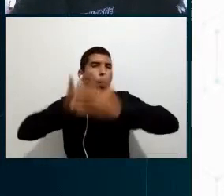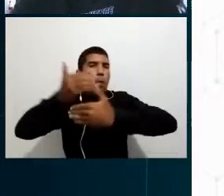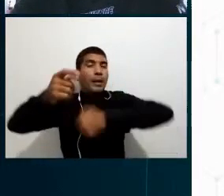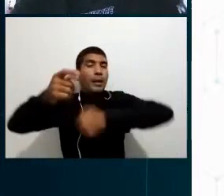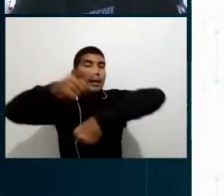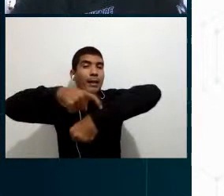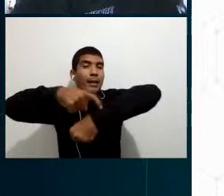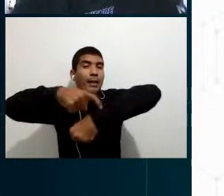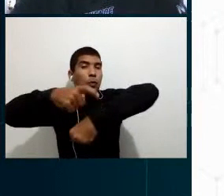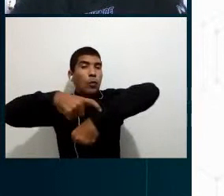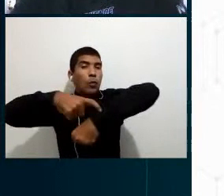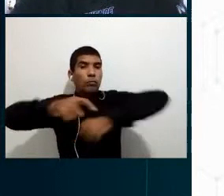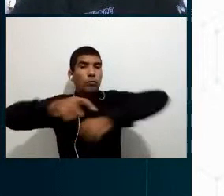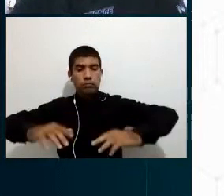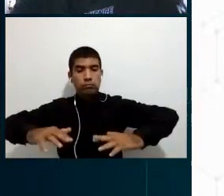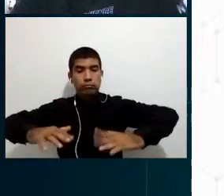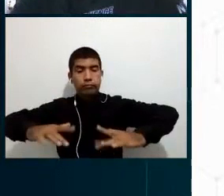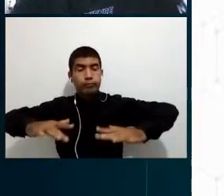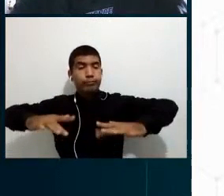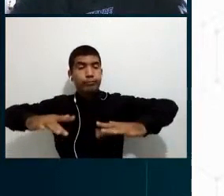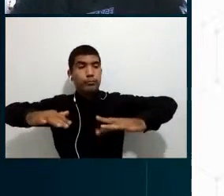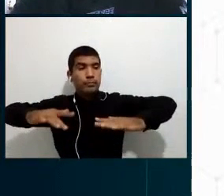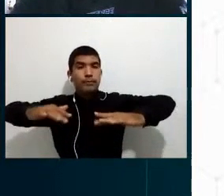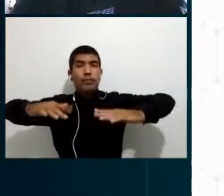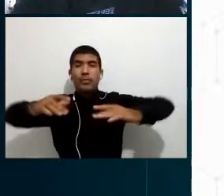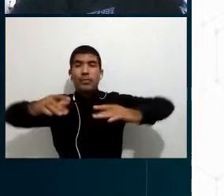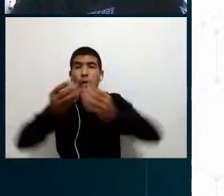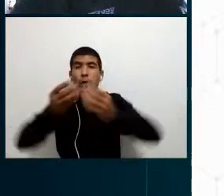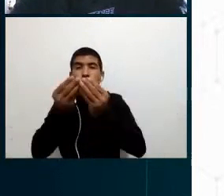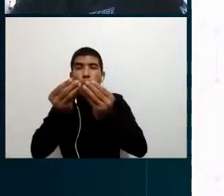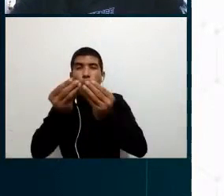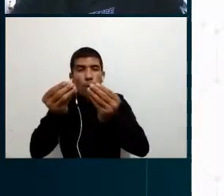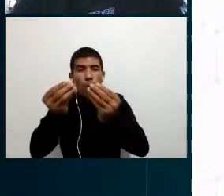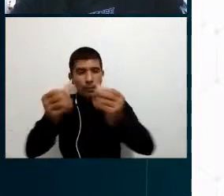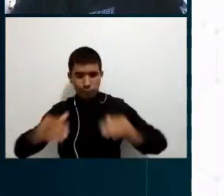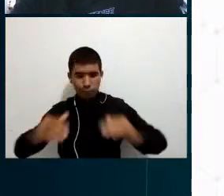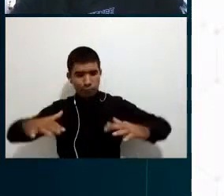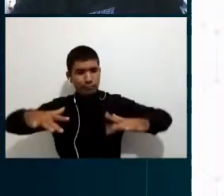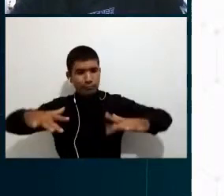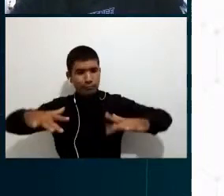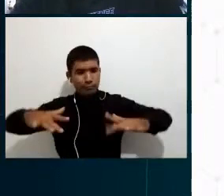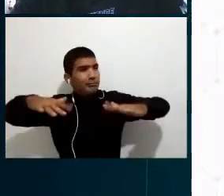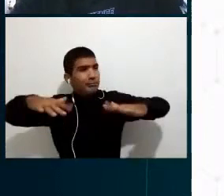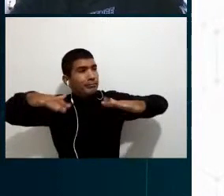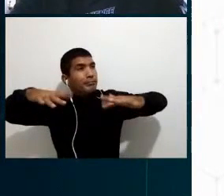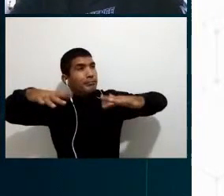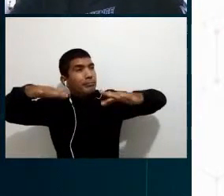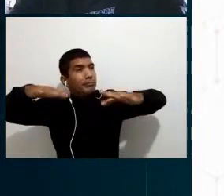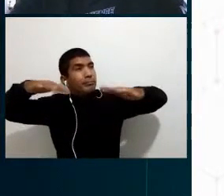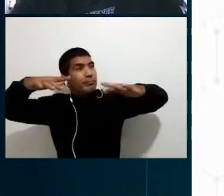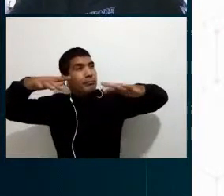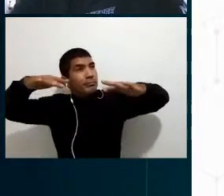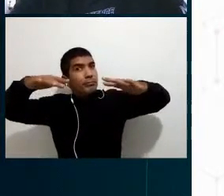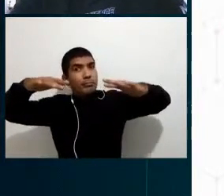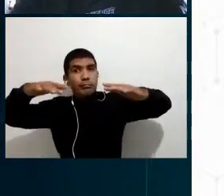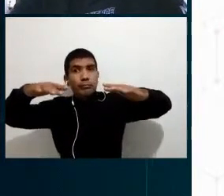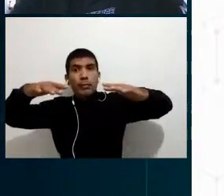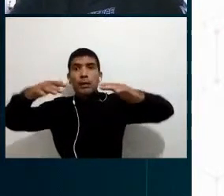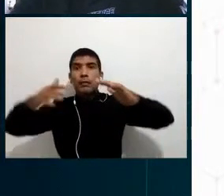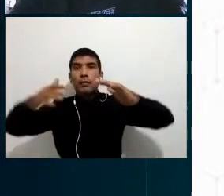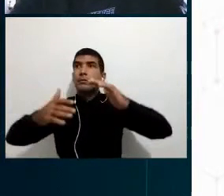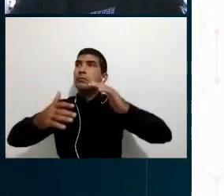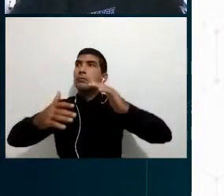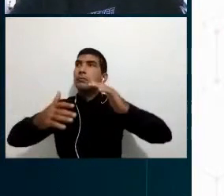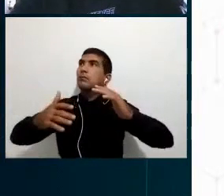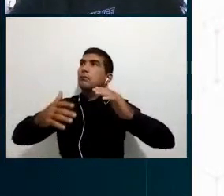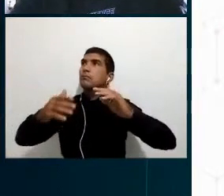kilómetros aproximadamente a nivel de suelo. Ahí tendríamos la estratosfera y ahí es donde